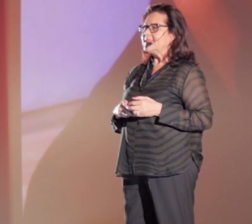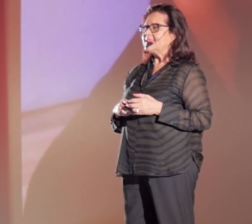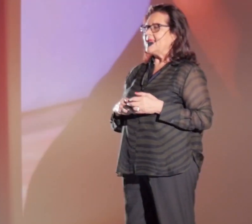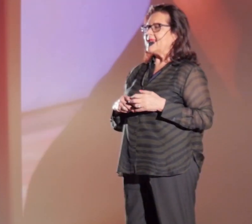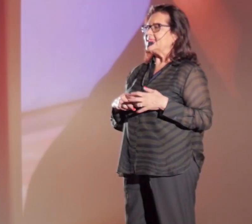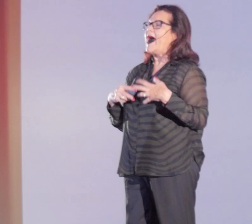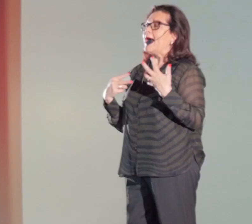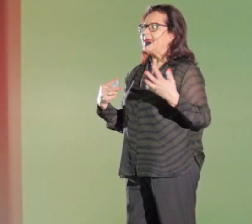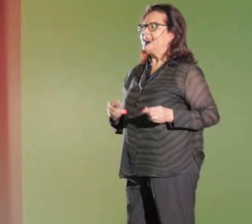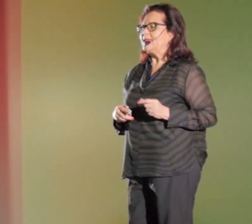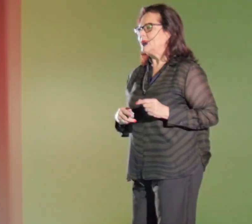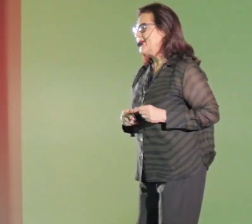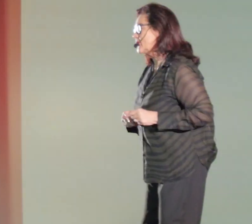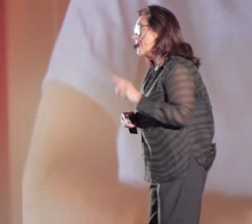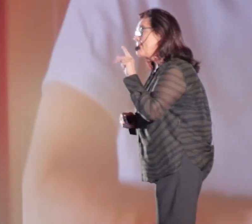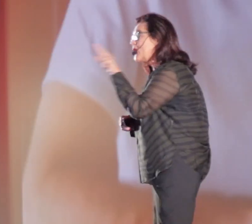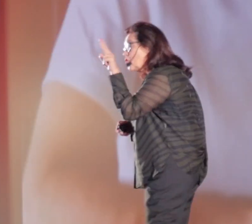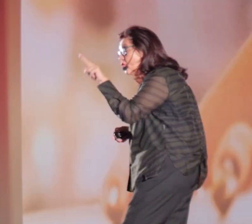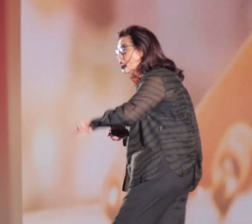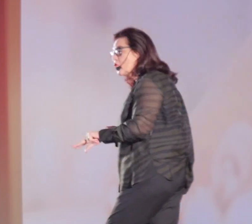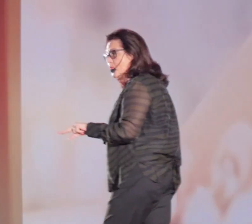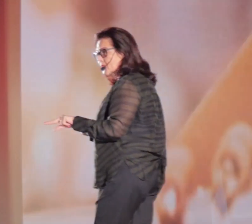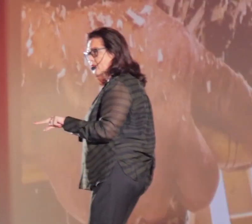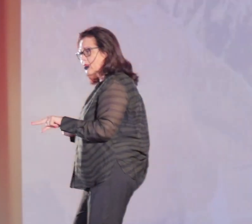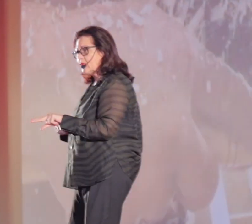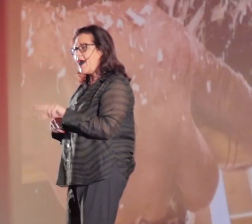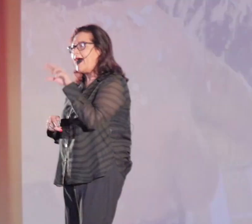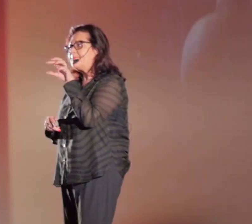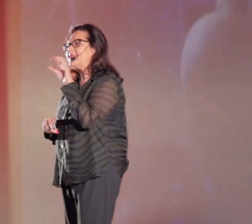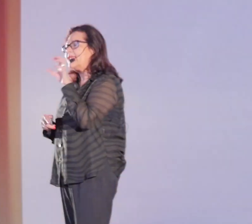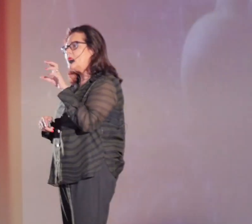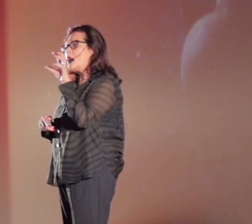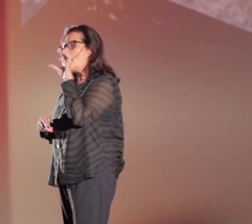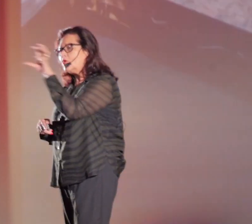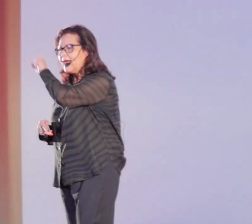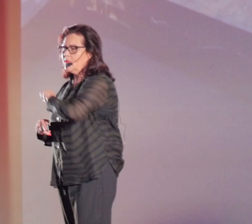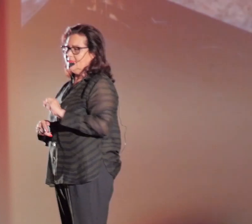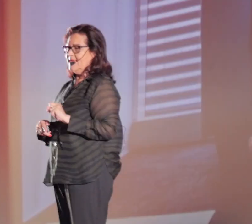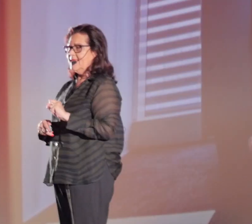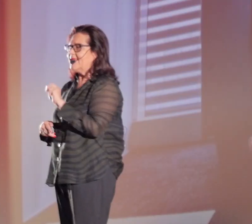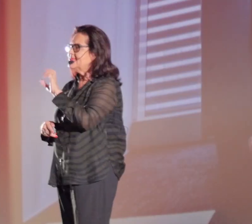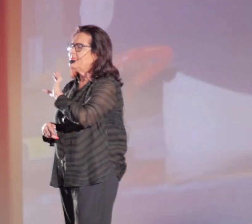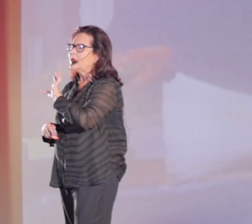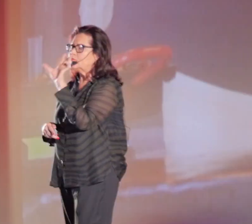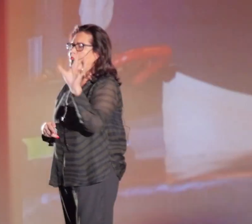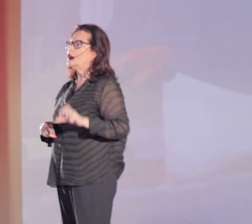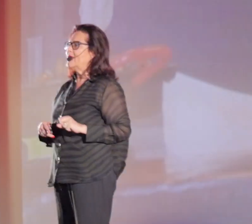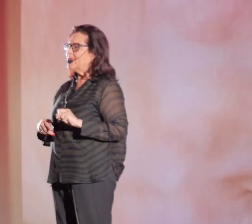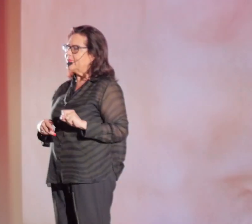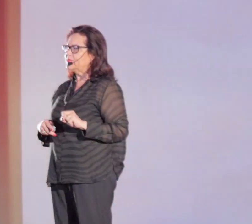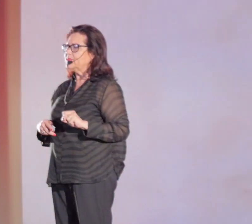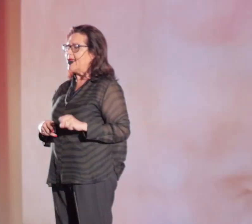entonces es han aprendido de eso pero los dos grupos han aprendido otra cosa que es para